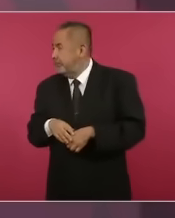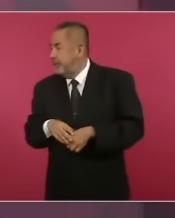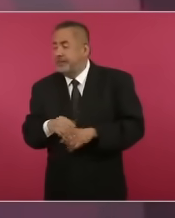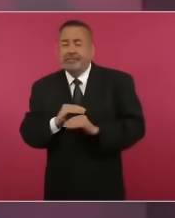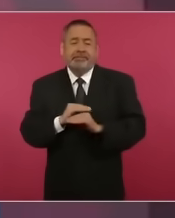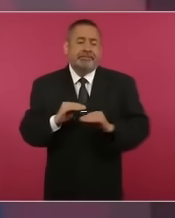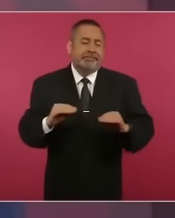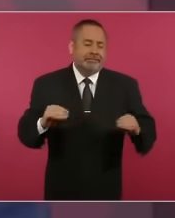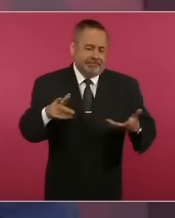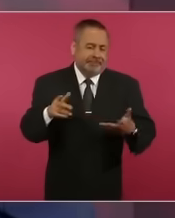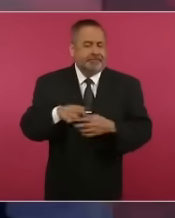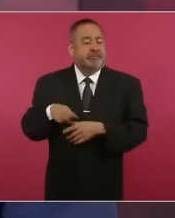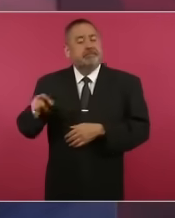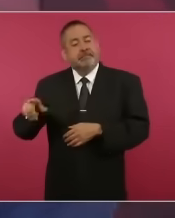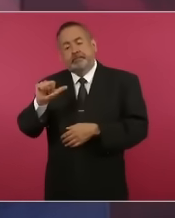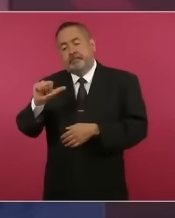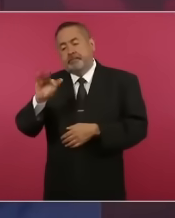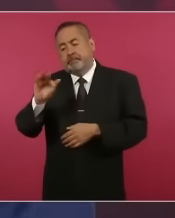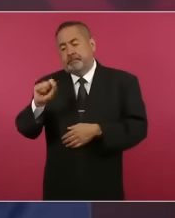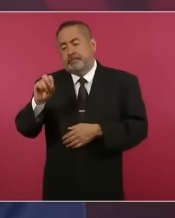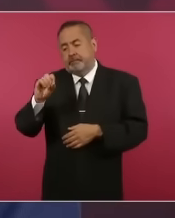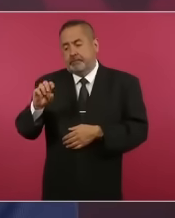preparatoria, que había